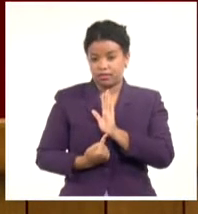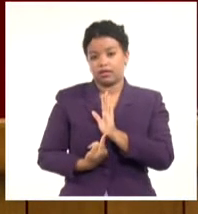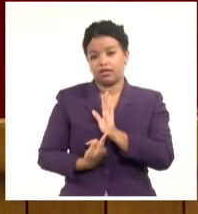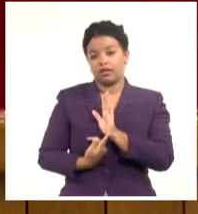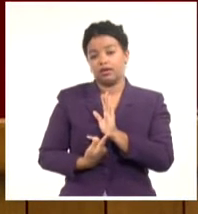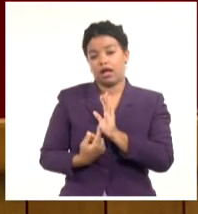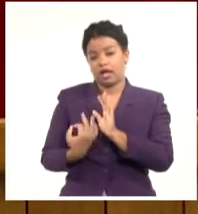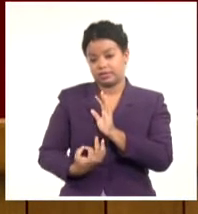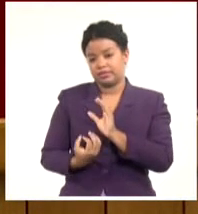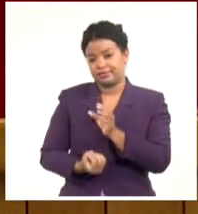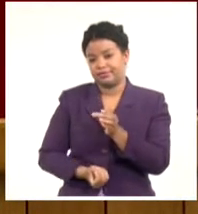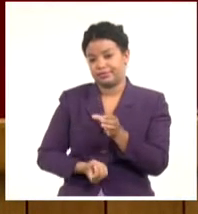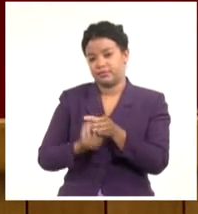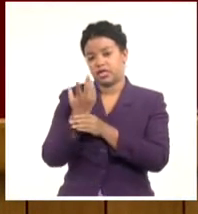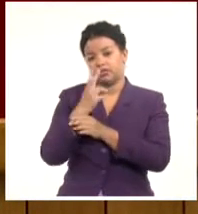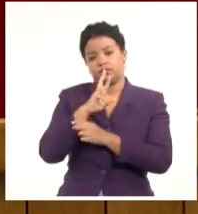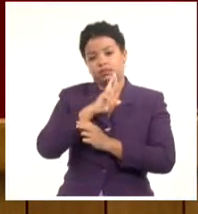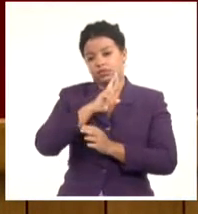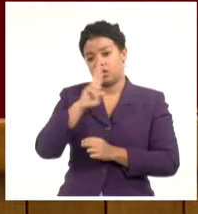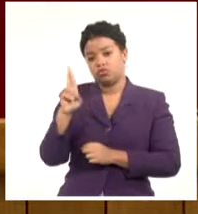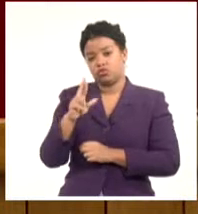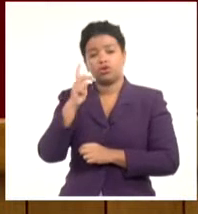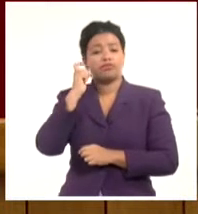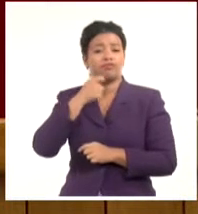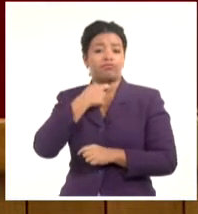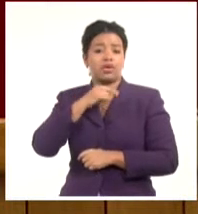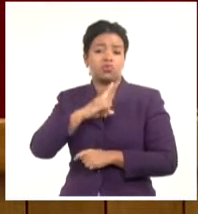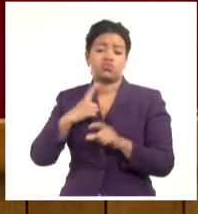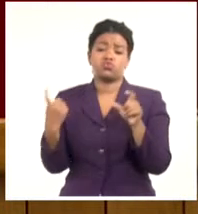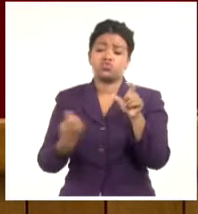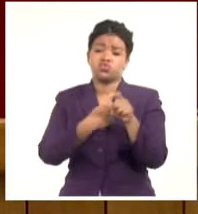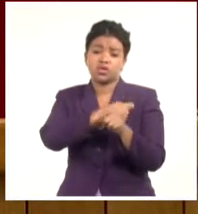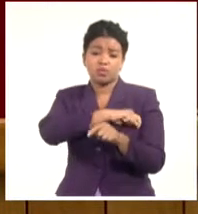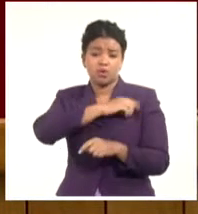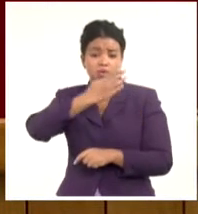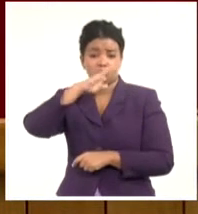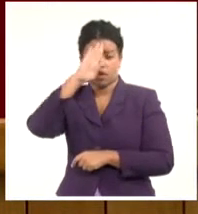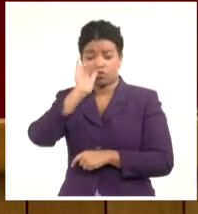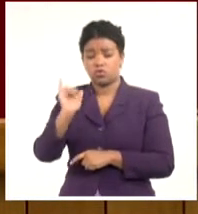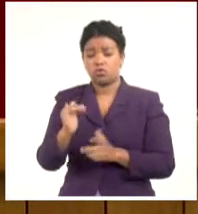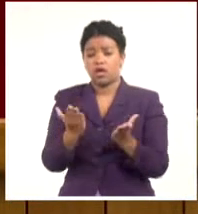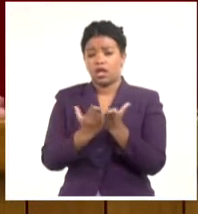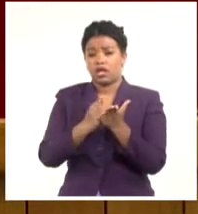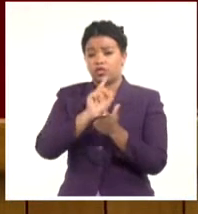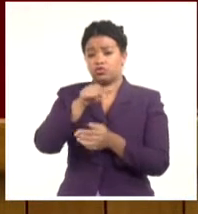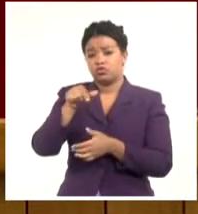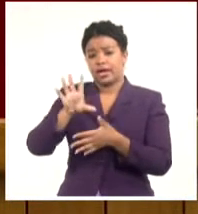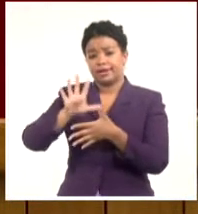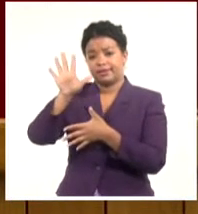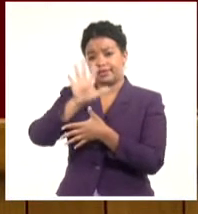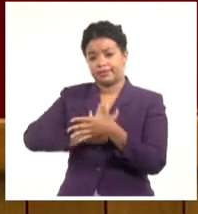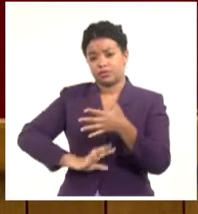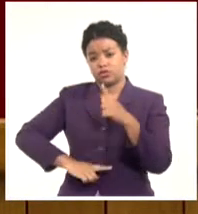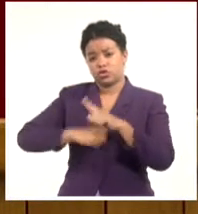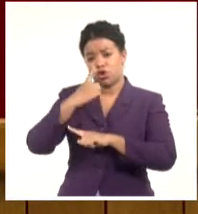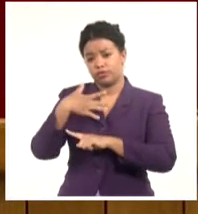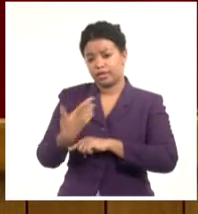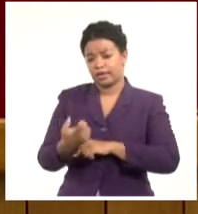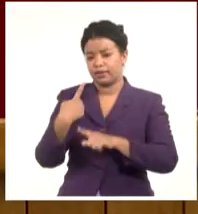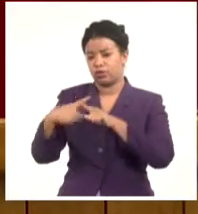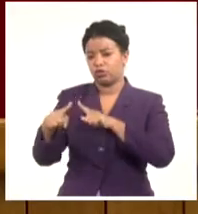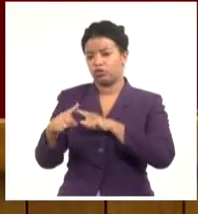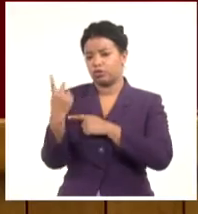crecida al calor de las luchas del pueblo cubano y del estudiantado latinoamericano contra el intervencionismo,